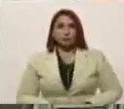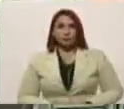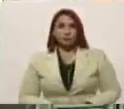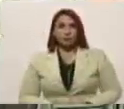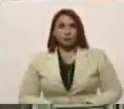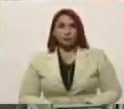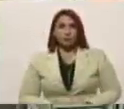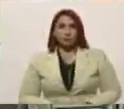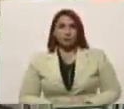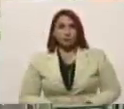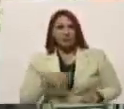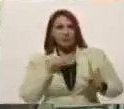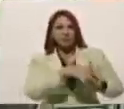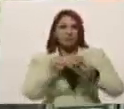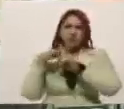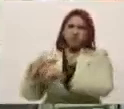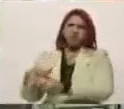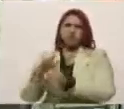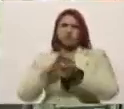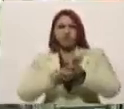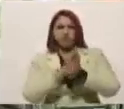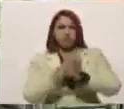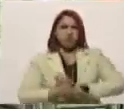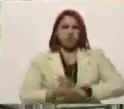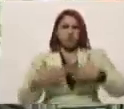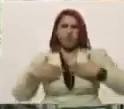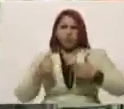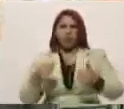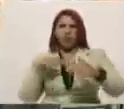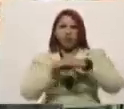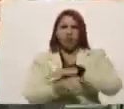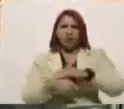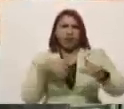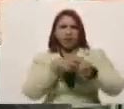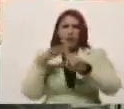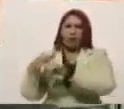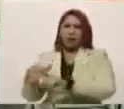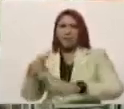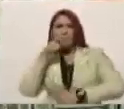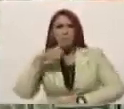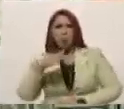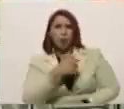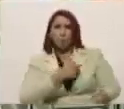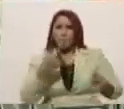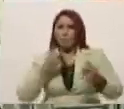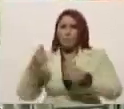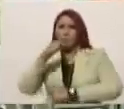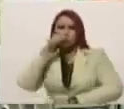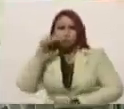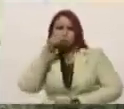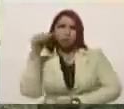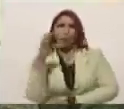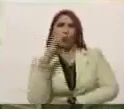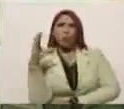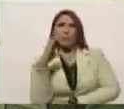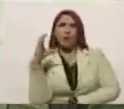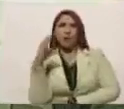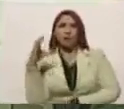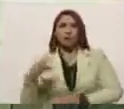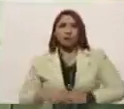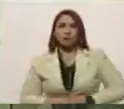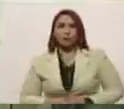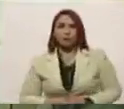diezmar la seguridad interna, para atacar al pueblo, para traficar la cocaína colombiana.